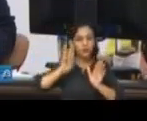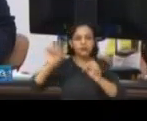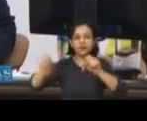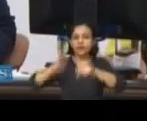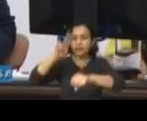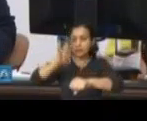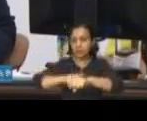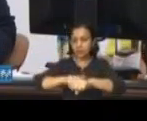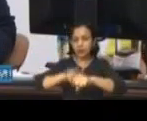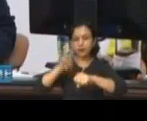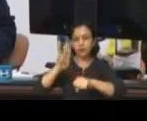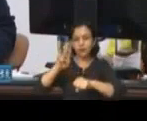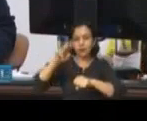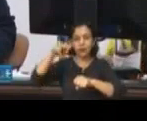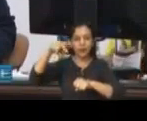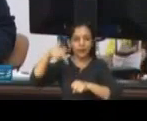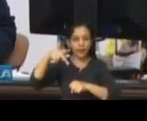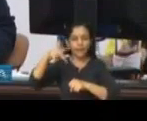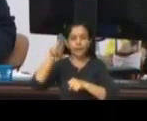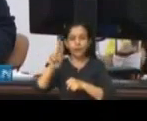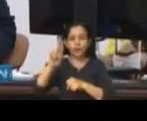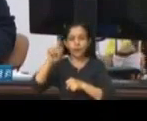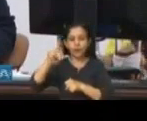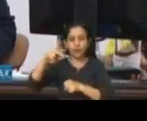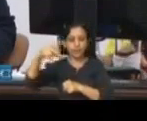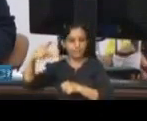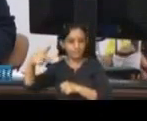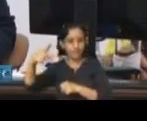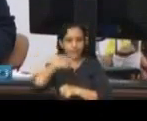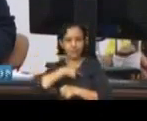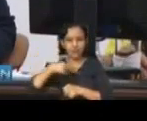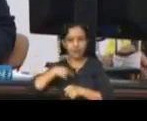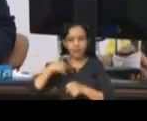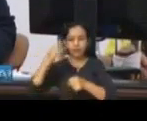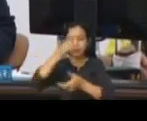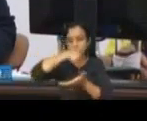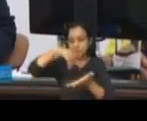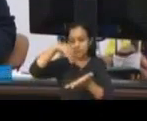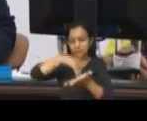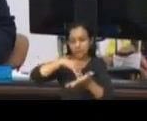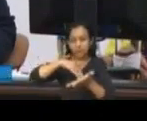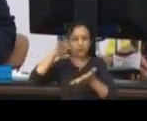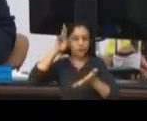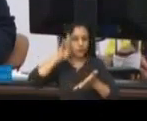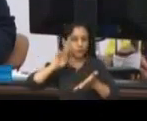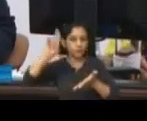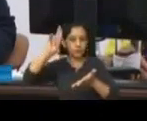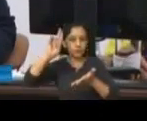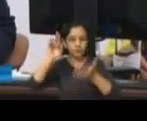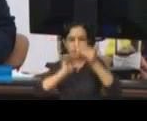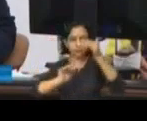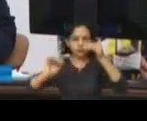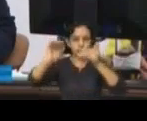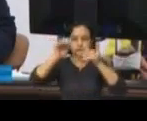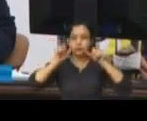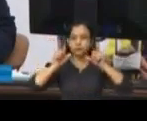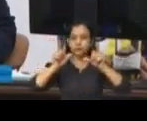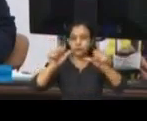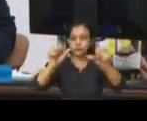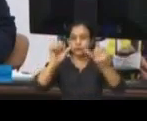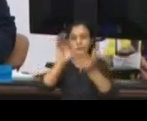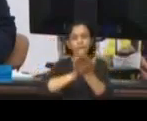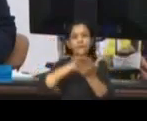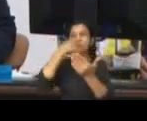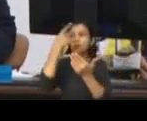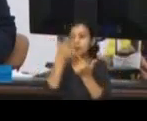Nacional Politécnica UNP tiene como objeto la creación de un centro de educación superior estatal que garantice la continuidad de los